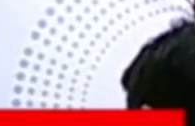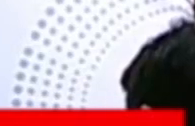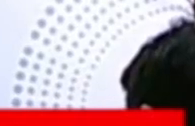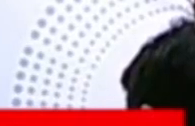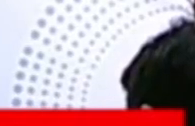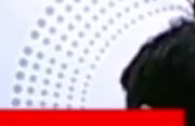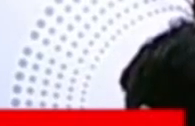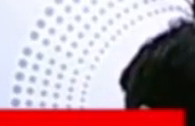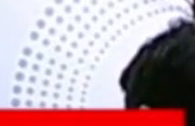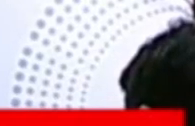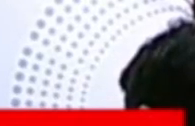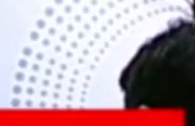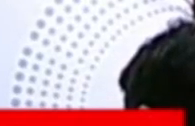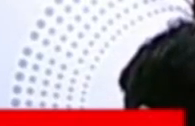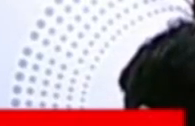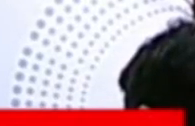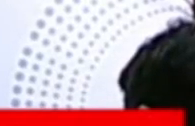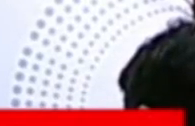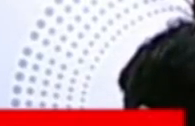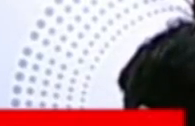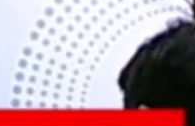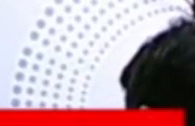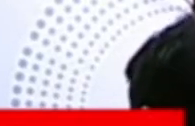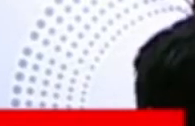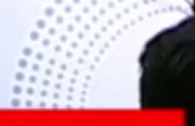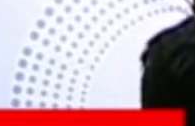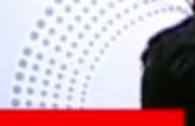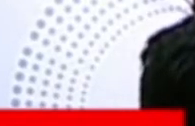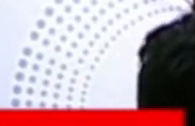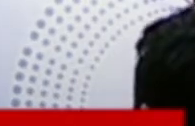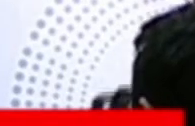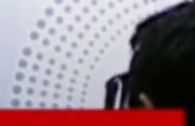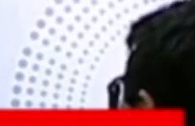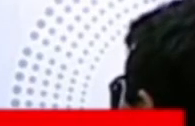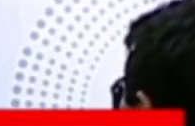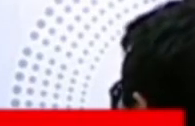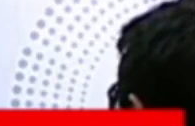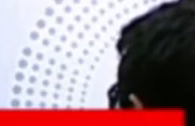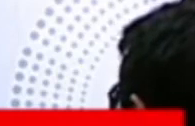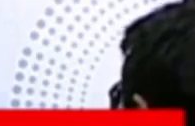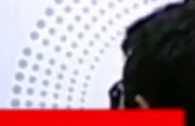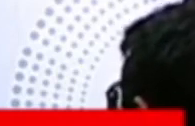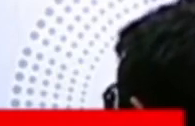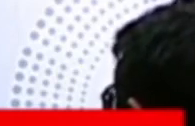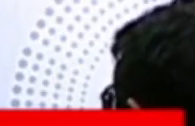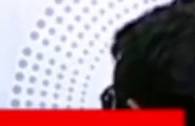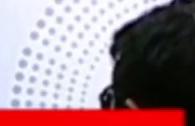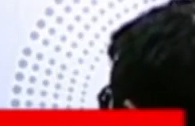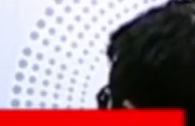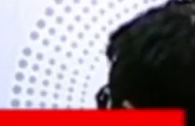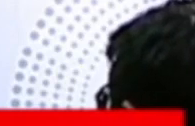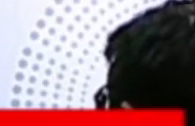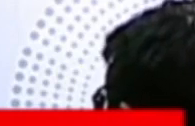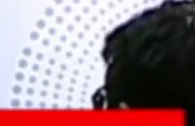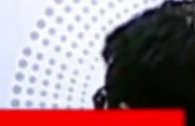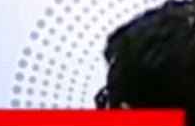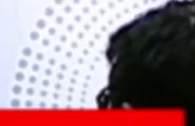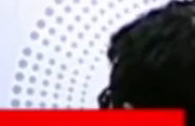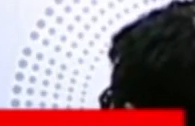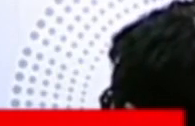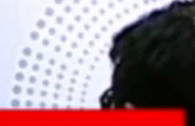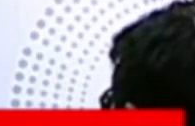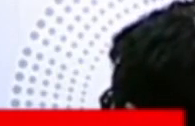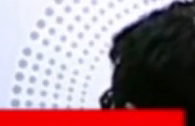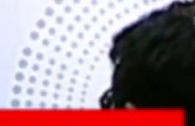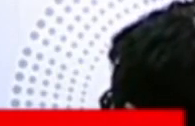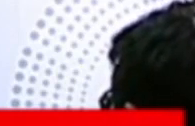no al respecto de eso nosotros sí preparamos una agenda y pensamos Nos tienen que visitar y cuando lo hagan pues